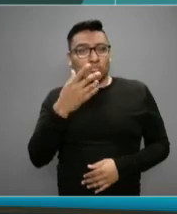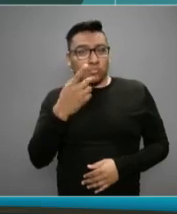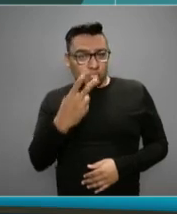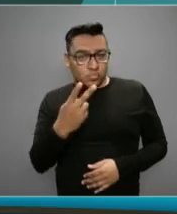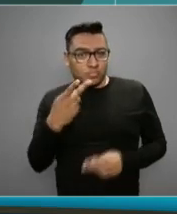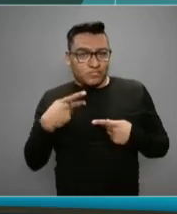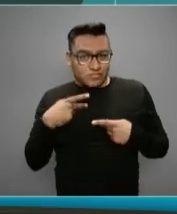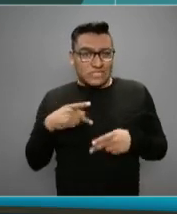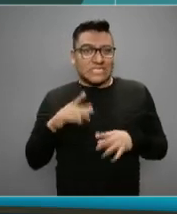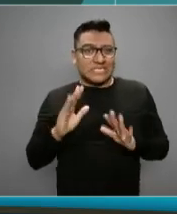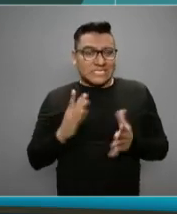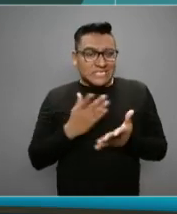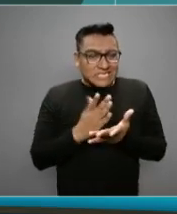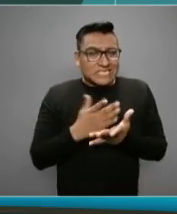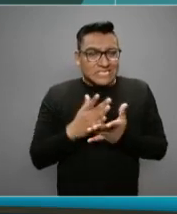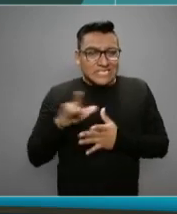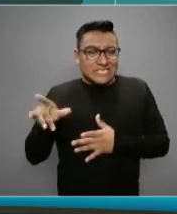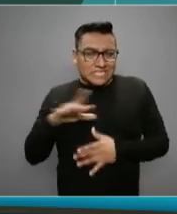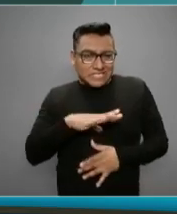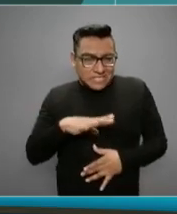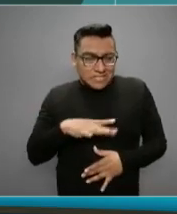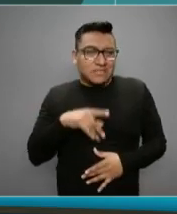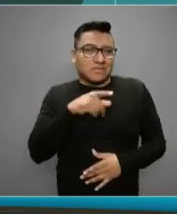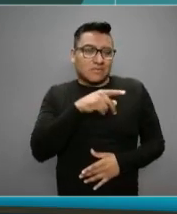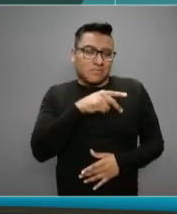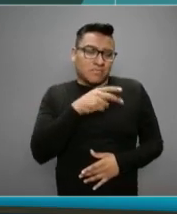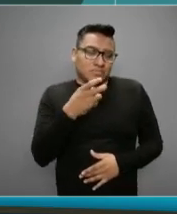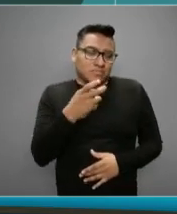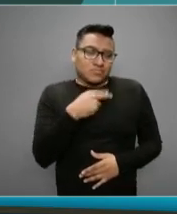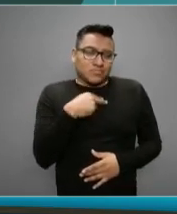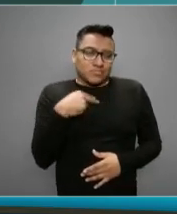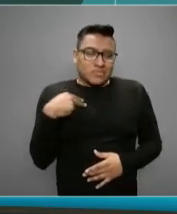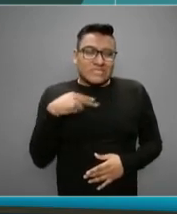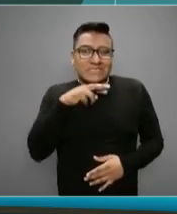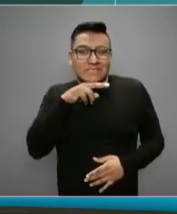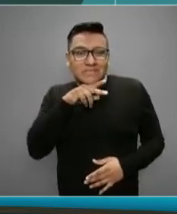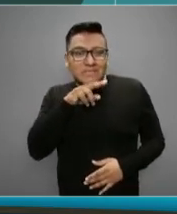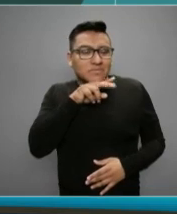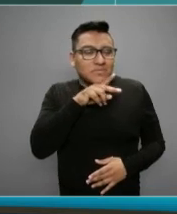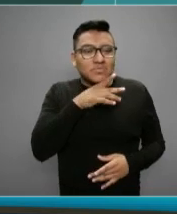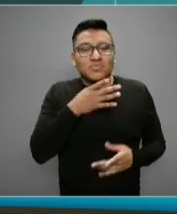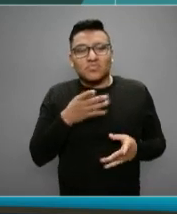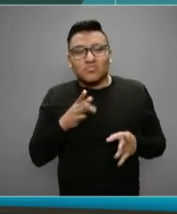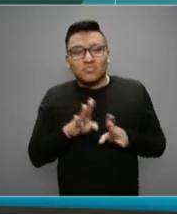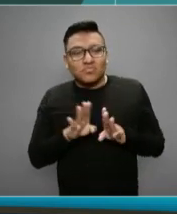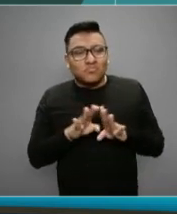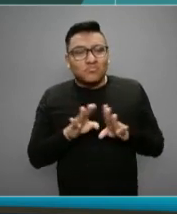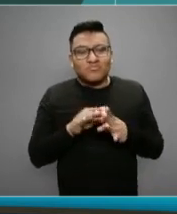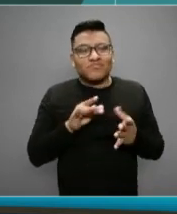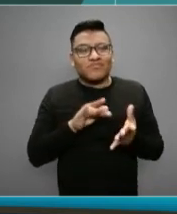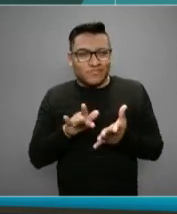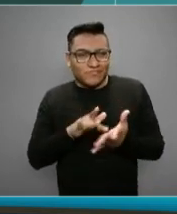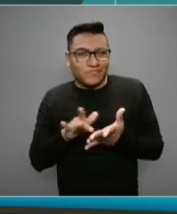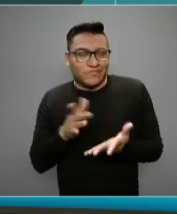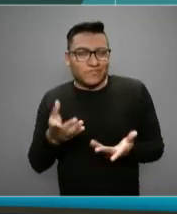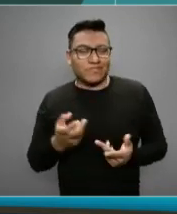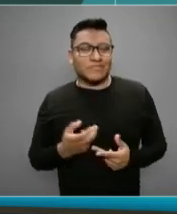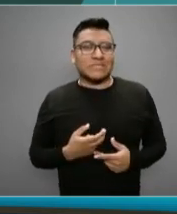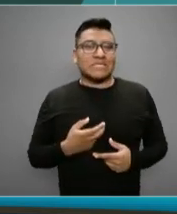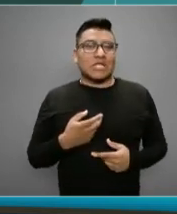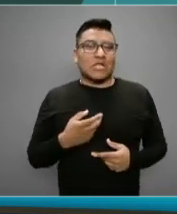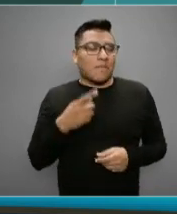con nosotros. Y por eso nos preocupamos en ver qué podíamos ofrecerles en el marco de esta contingencia. Y en primer